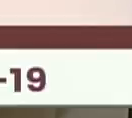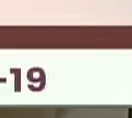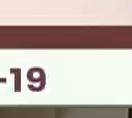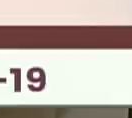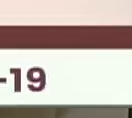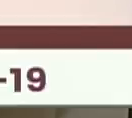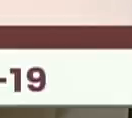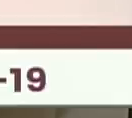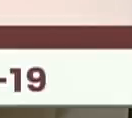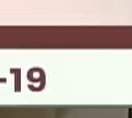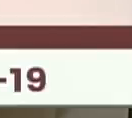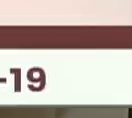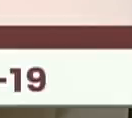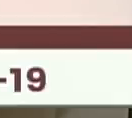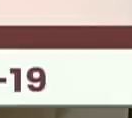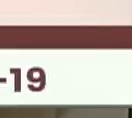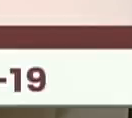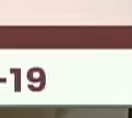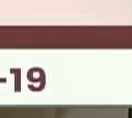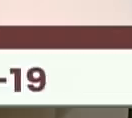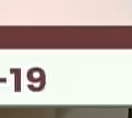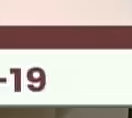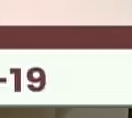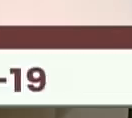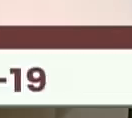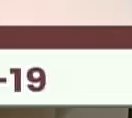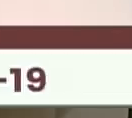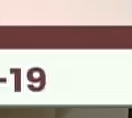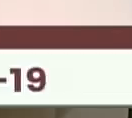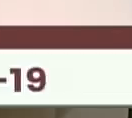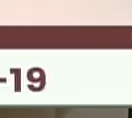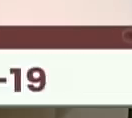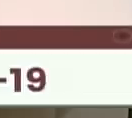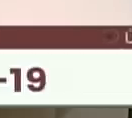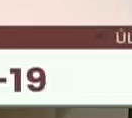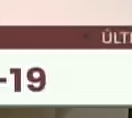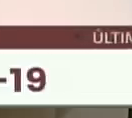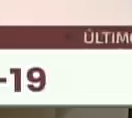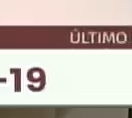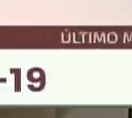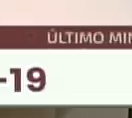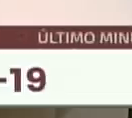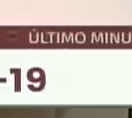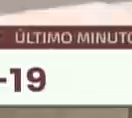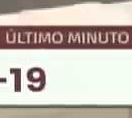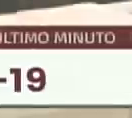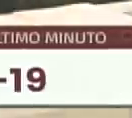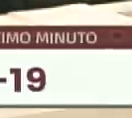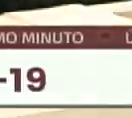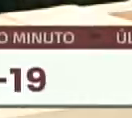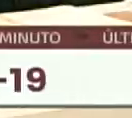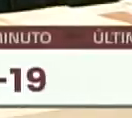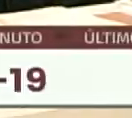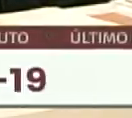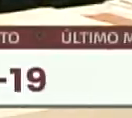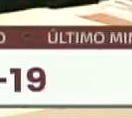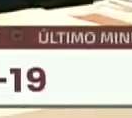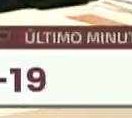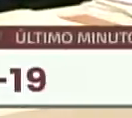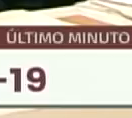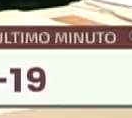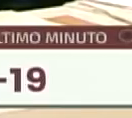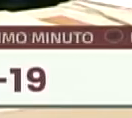hoy preguntaba no cuántos casos tenemos en situación crítica cuántos en situación moderada cuántos se han